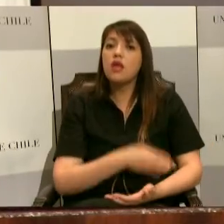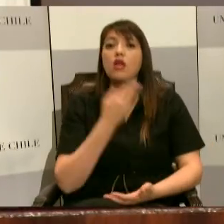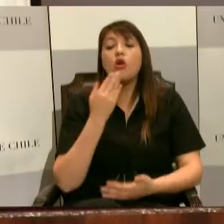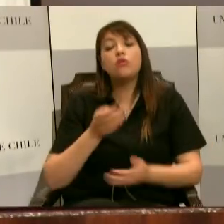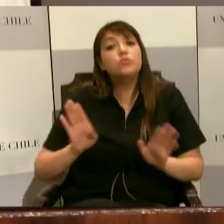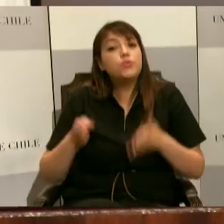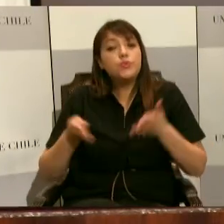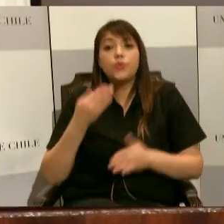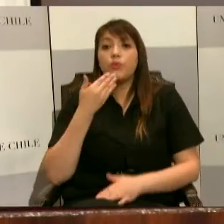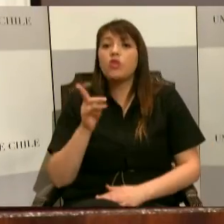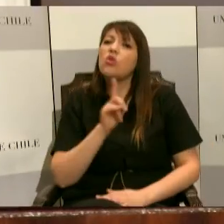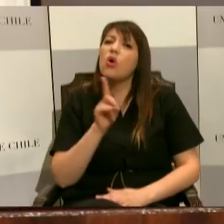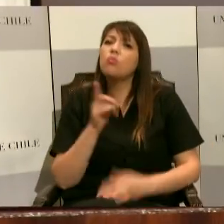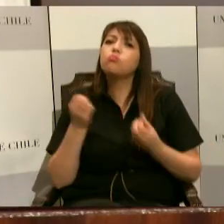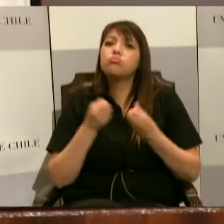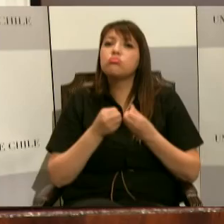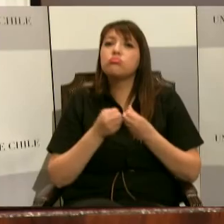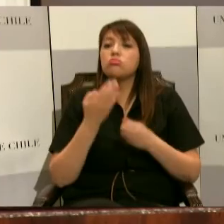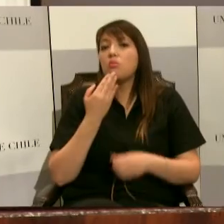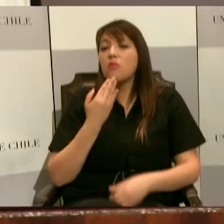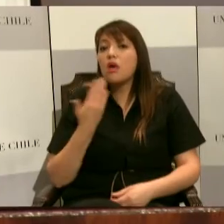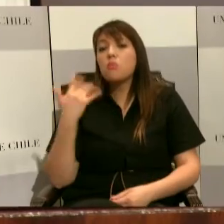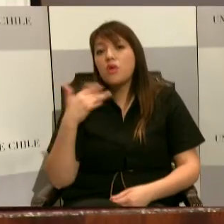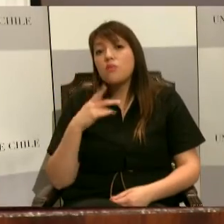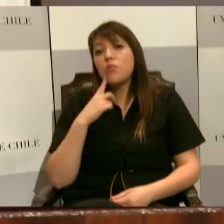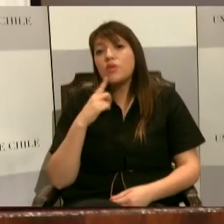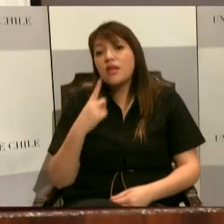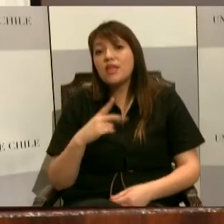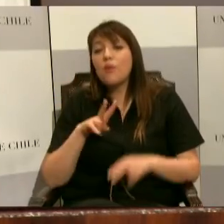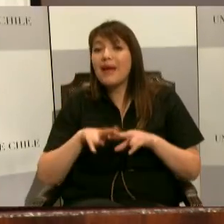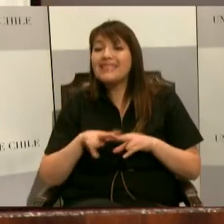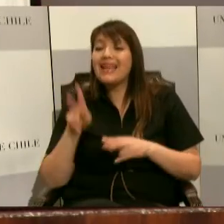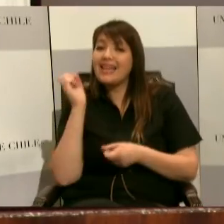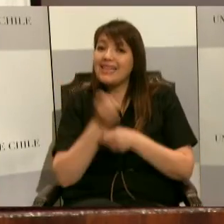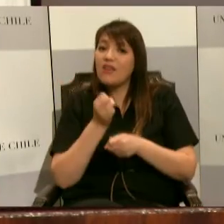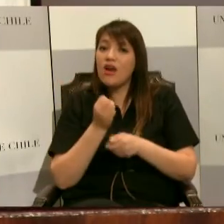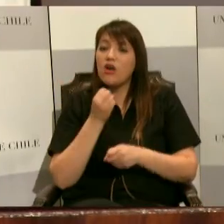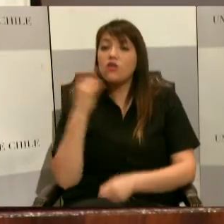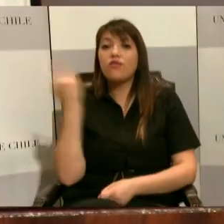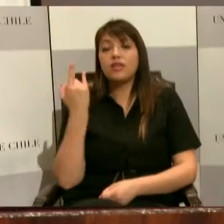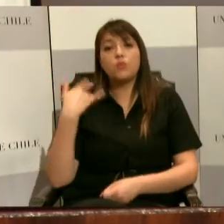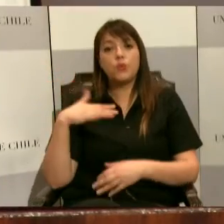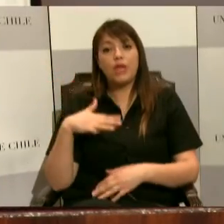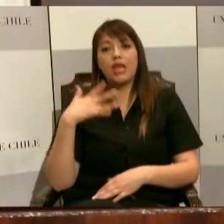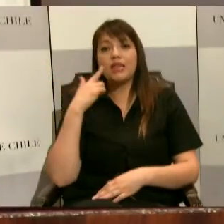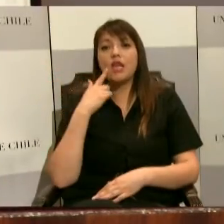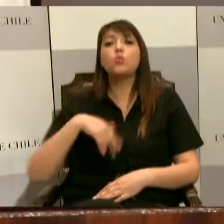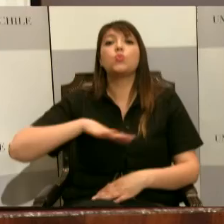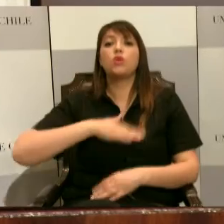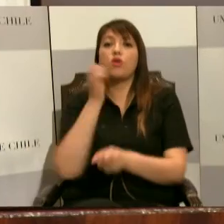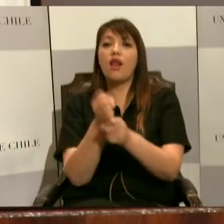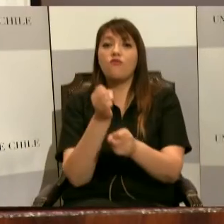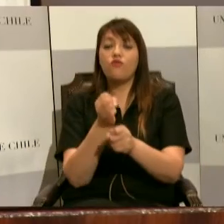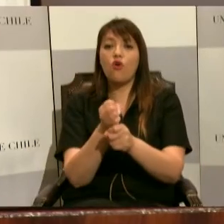enfatizo, ya nos debería decir mucho de qué mentalidad hemos tenido para analizar el tema de la educación y del mérito. Nuestra labor de posgrado se focalizó este